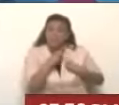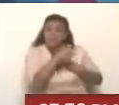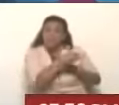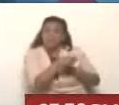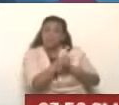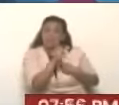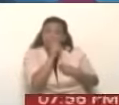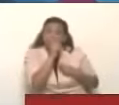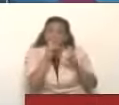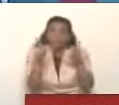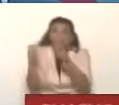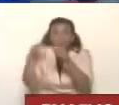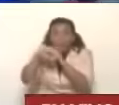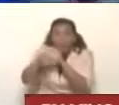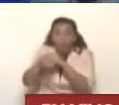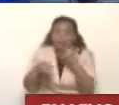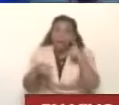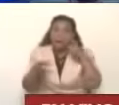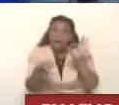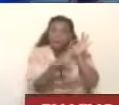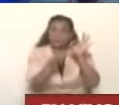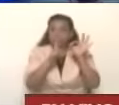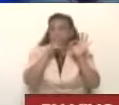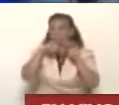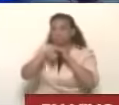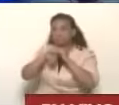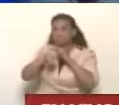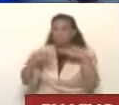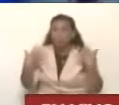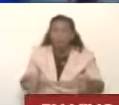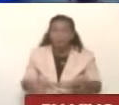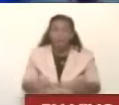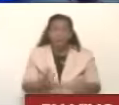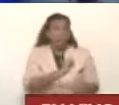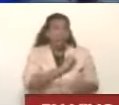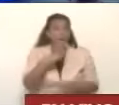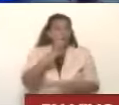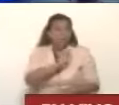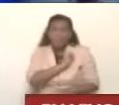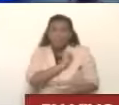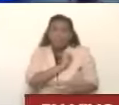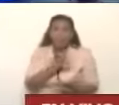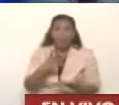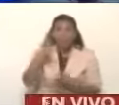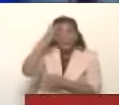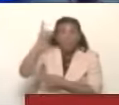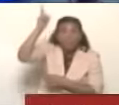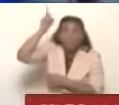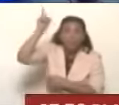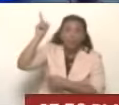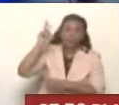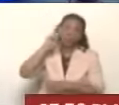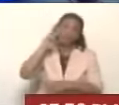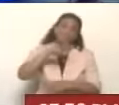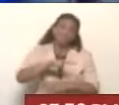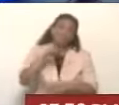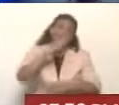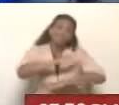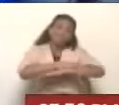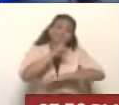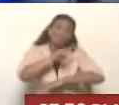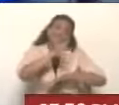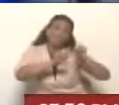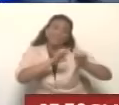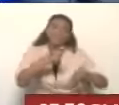sacado. Una vida terrible. No le temen a Dios porque muchos de ellos decían Dios santo y se la daban